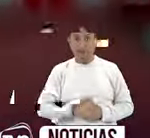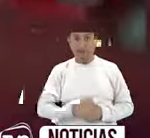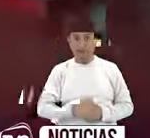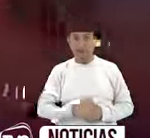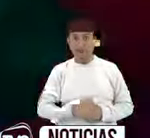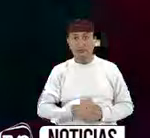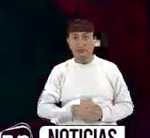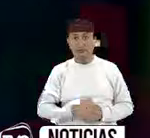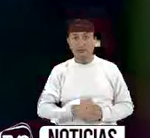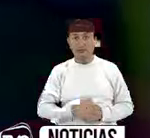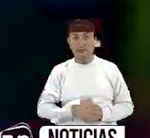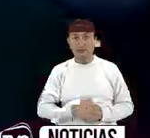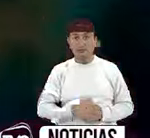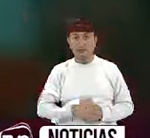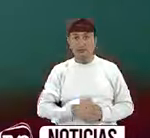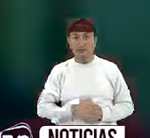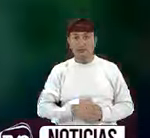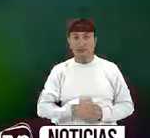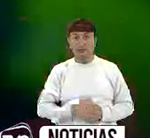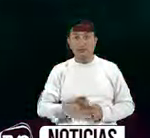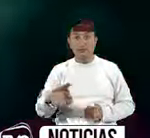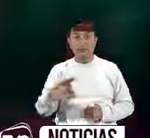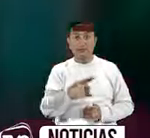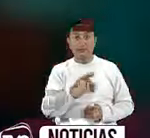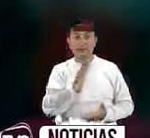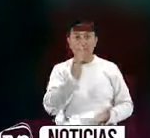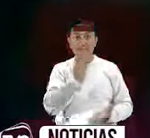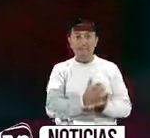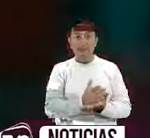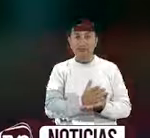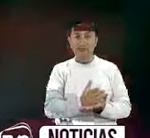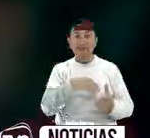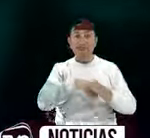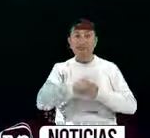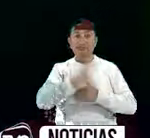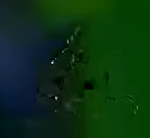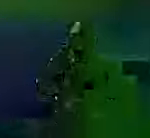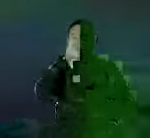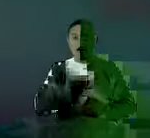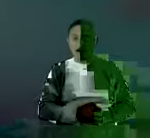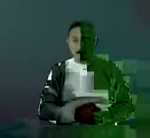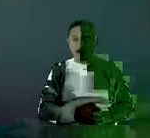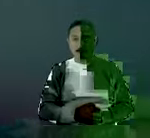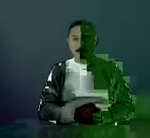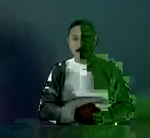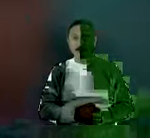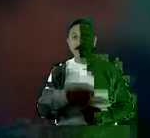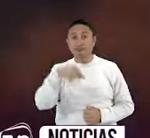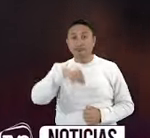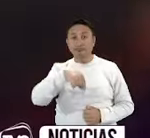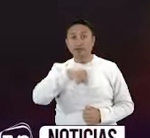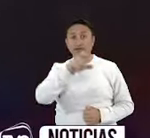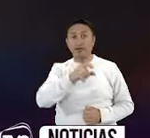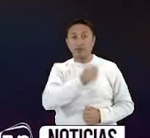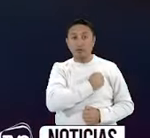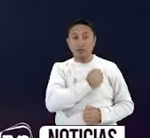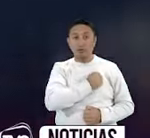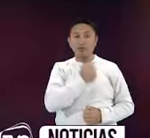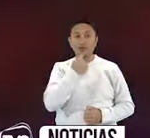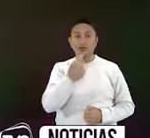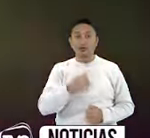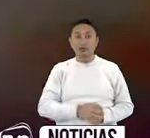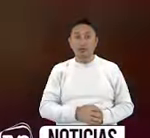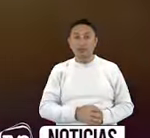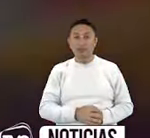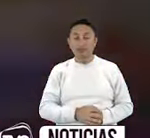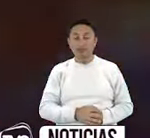pero les suspendieron el juego. Ingresaron los uniformados hasta que salió el propietario y les dijo esto a los